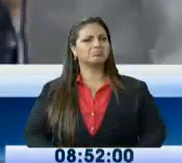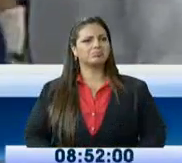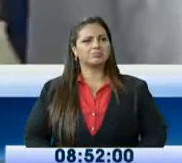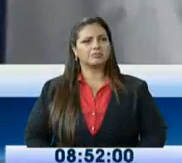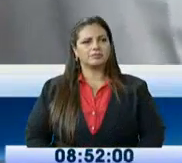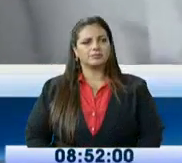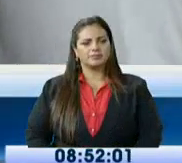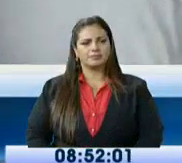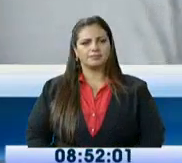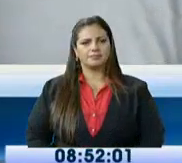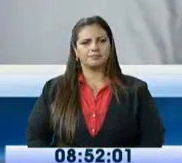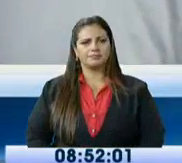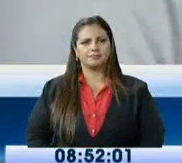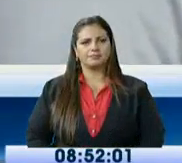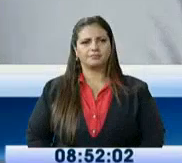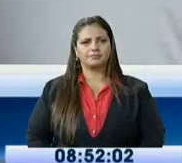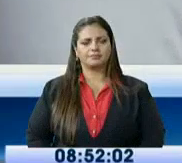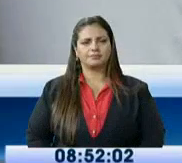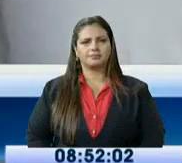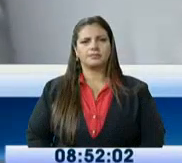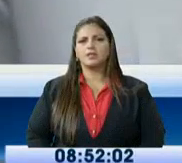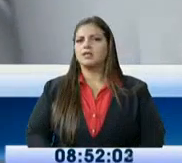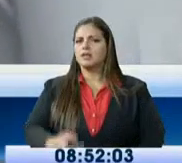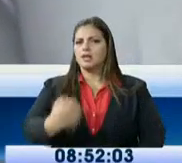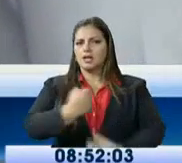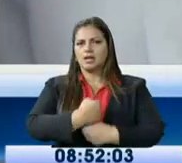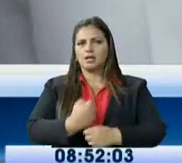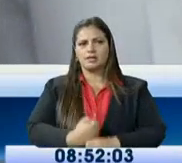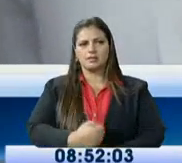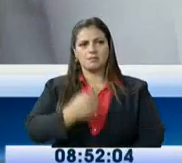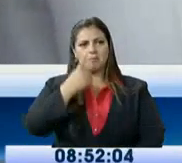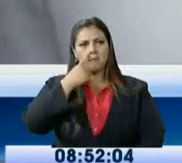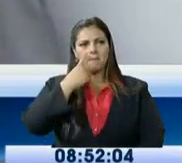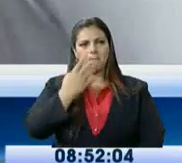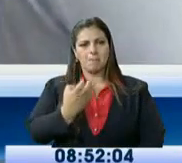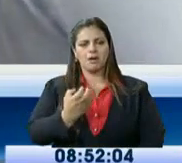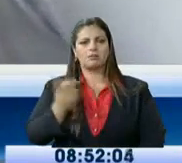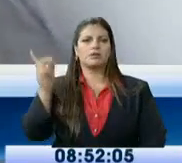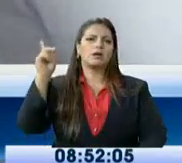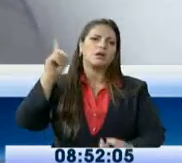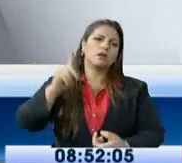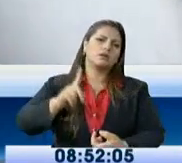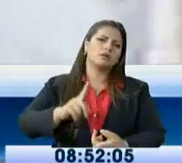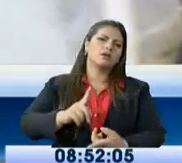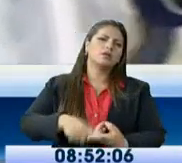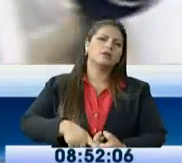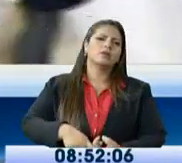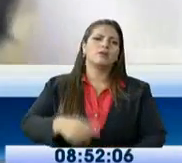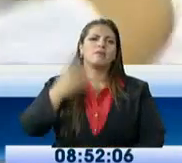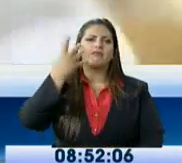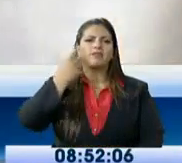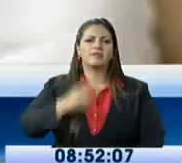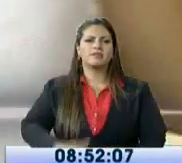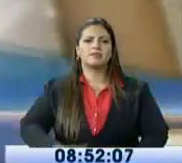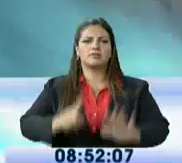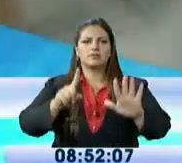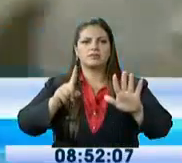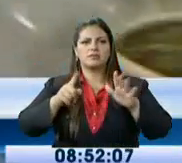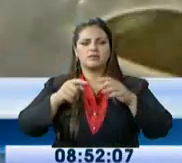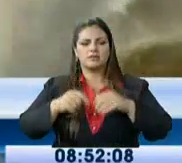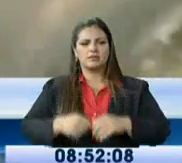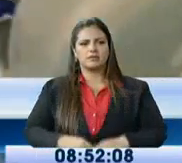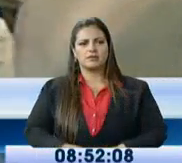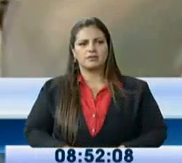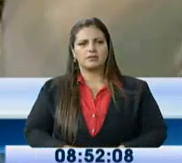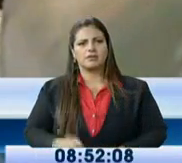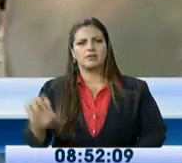Pascua? Hasta el 6 de diciembre. Hasta el 6 de diciembre, que 6 de enero, que ya le da la posta, sí, a la rosca